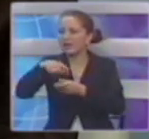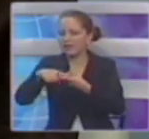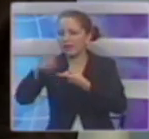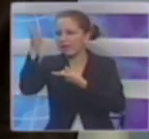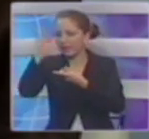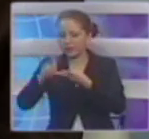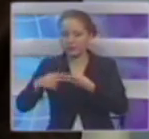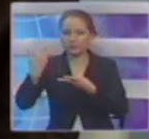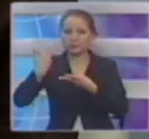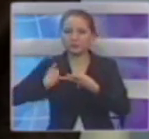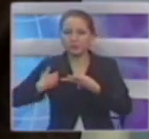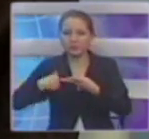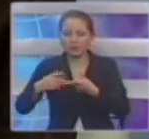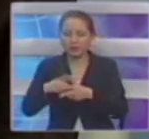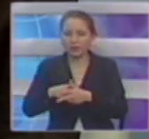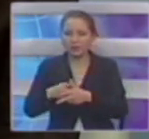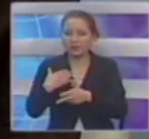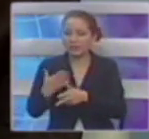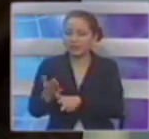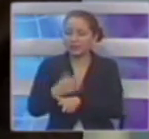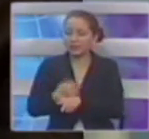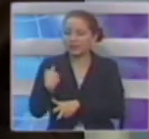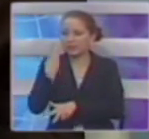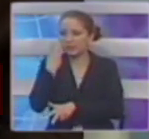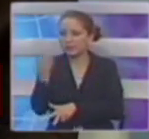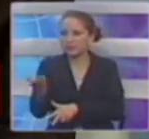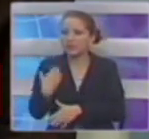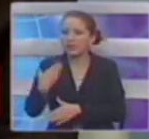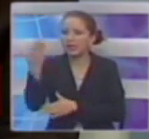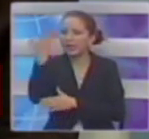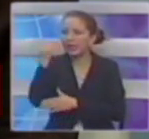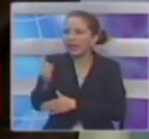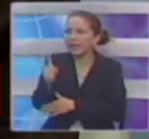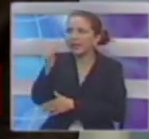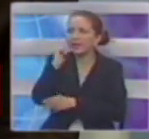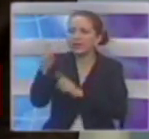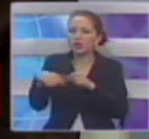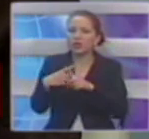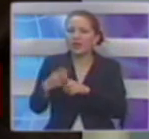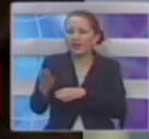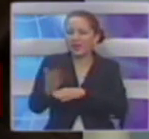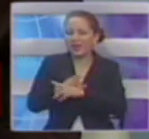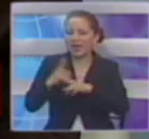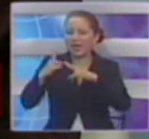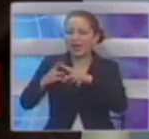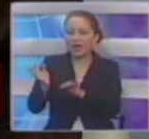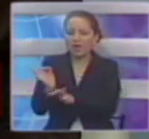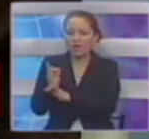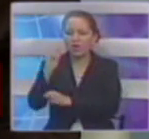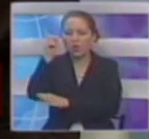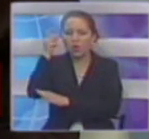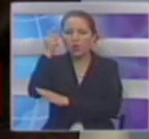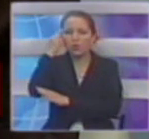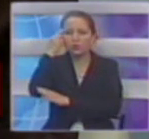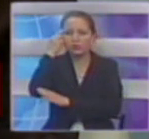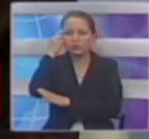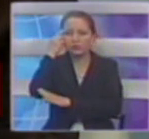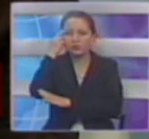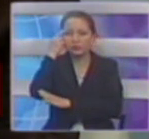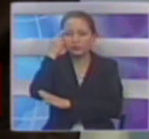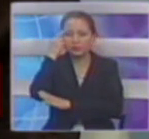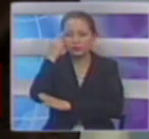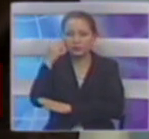en Argentina, lo que acabamos de ver en la televisión ayer, cuando un ex funcionario del gobierno